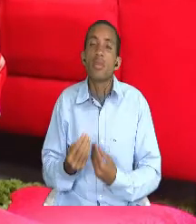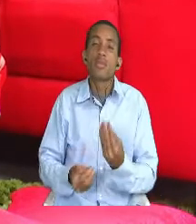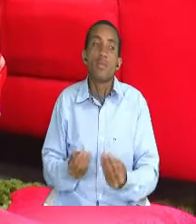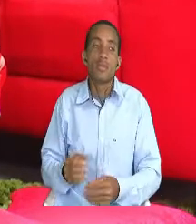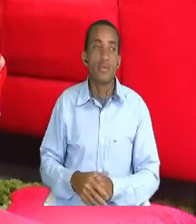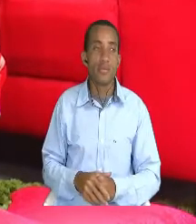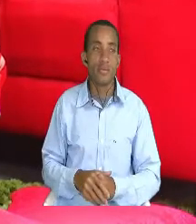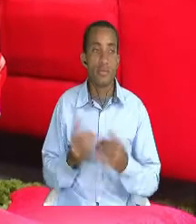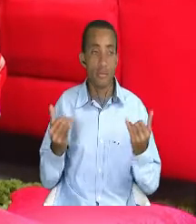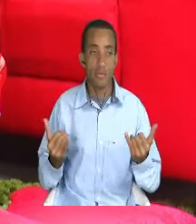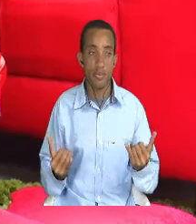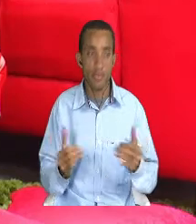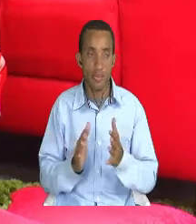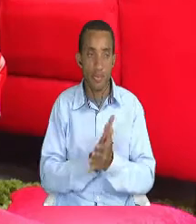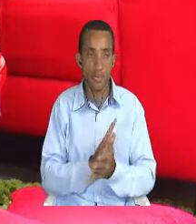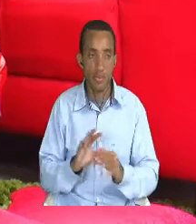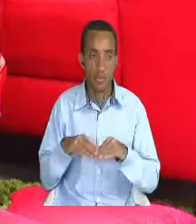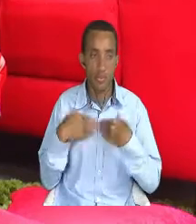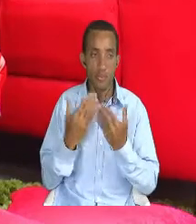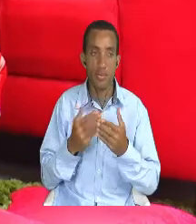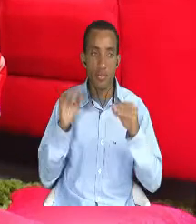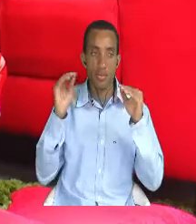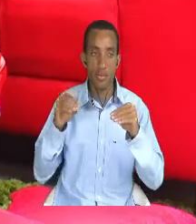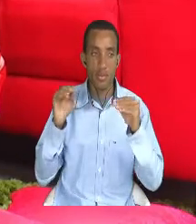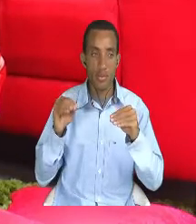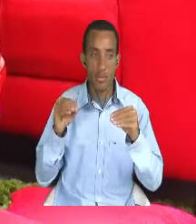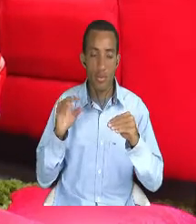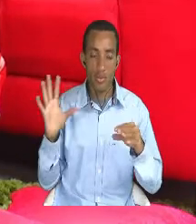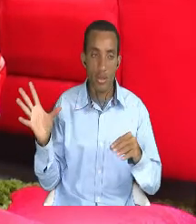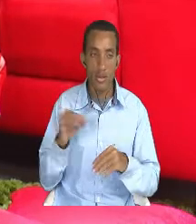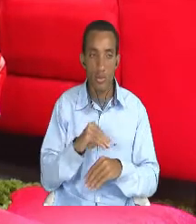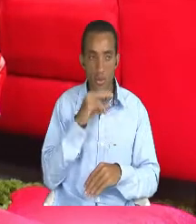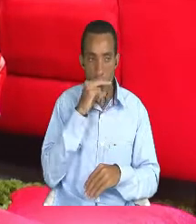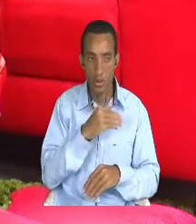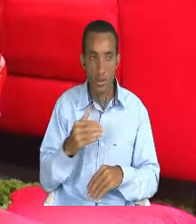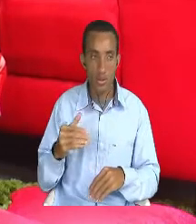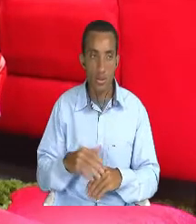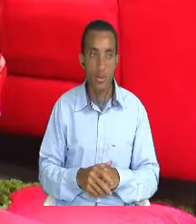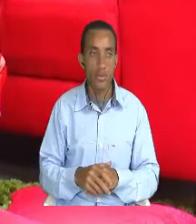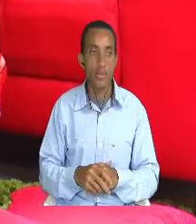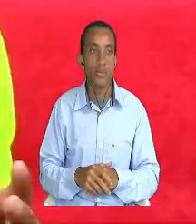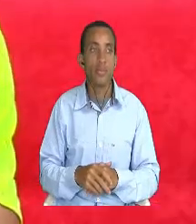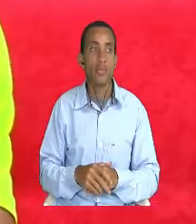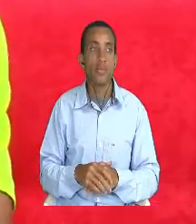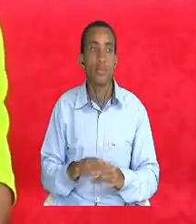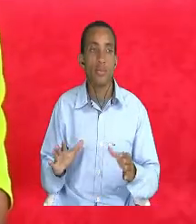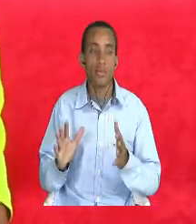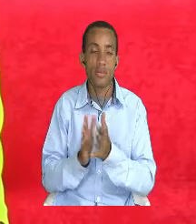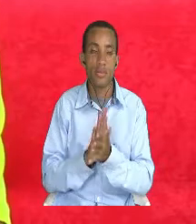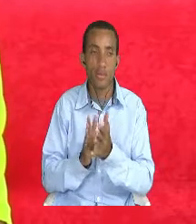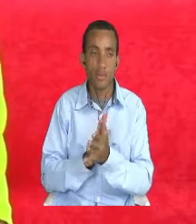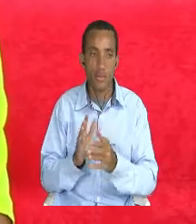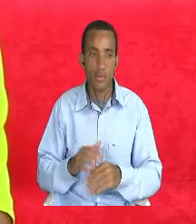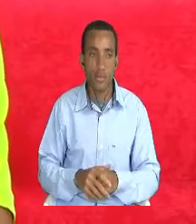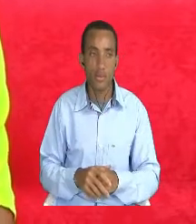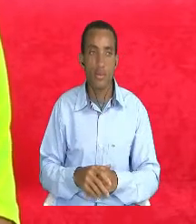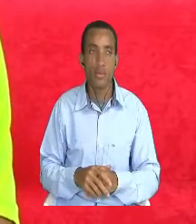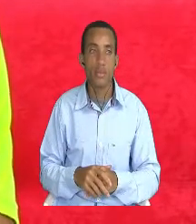ahorita pues están las escuelas de formación deportiva para los niños en las que se les va a estar potencializando esas capacidades